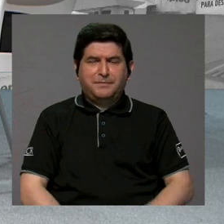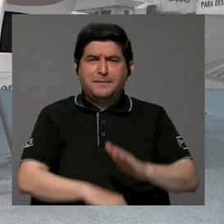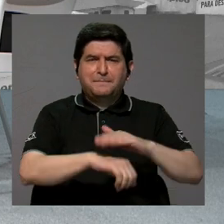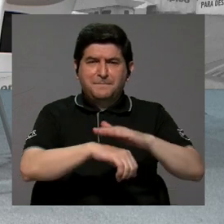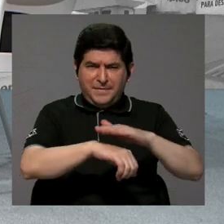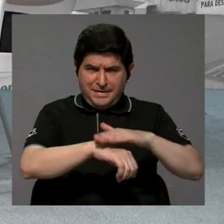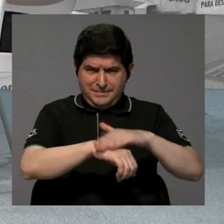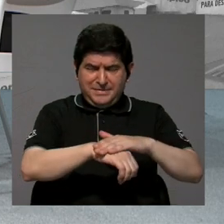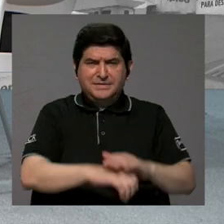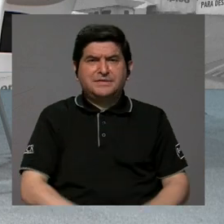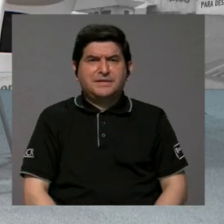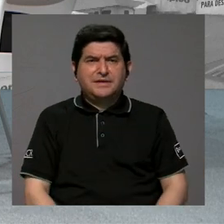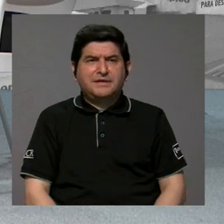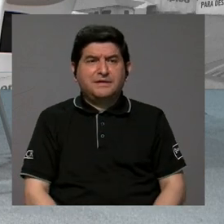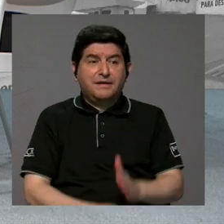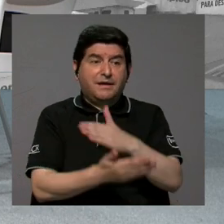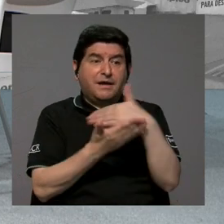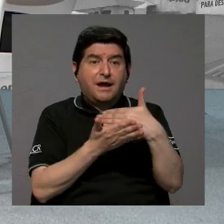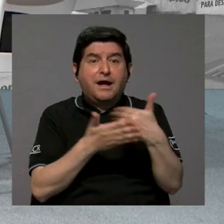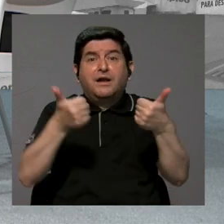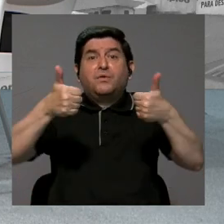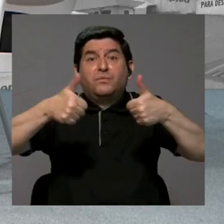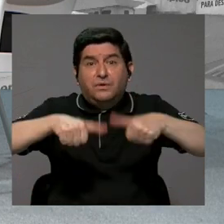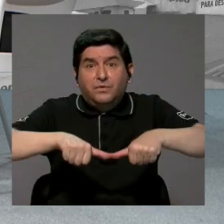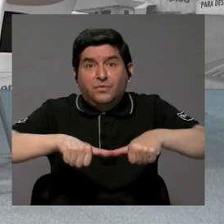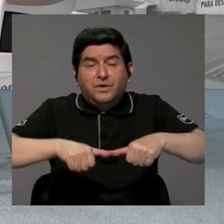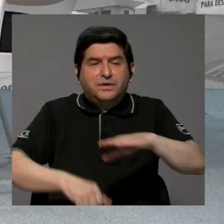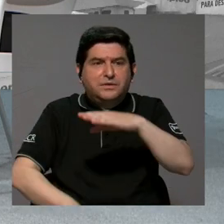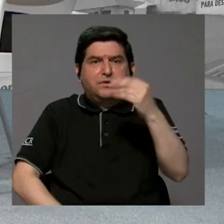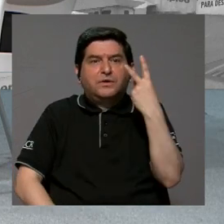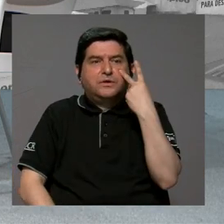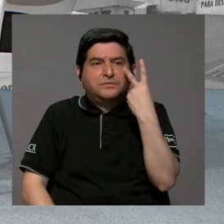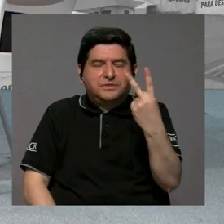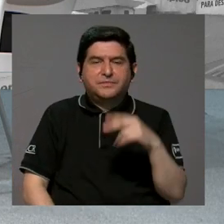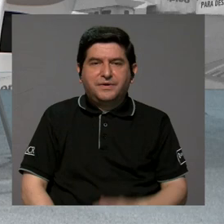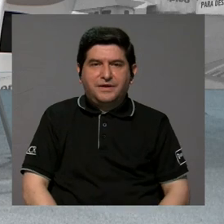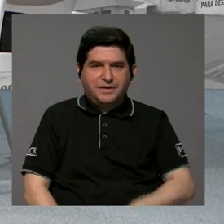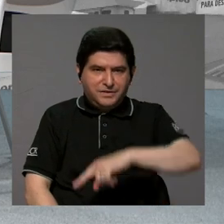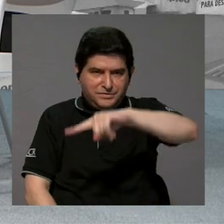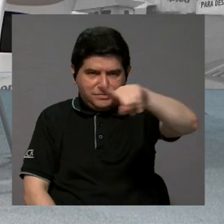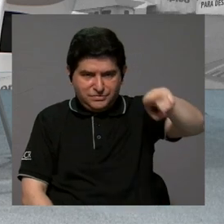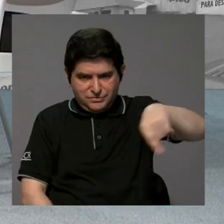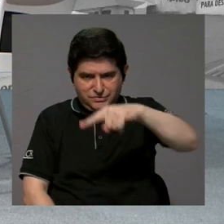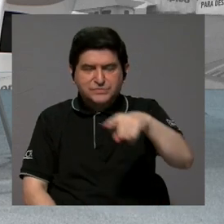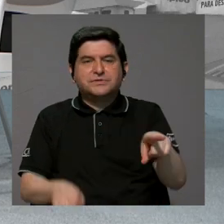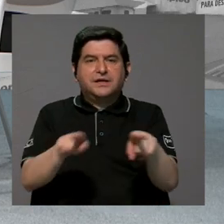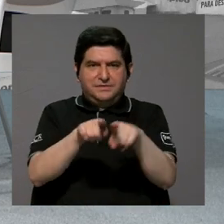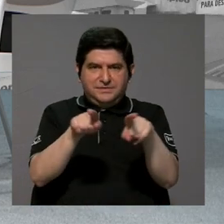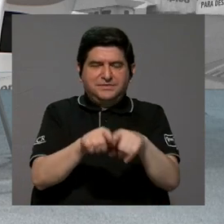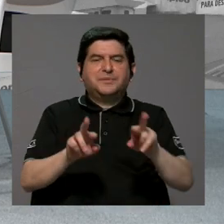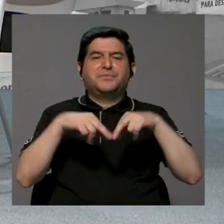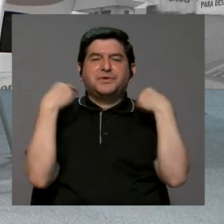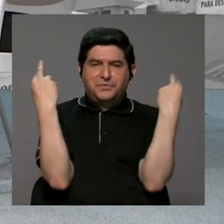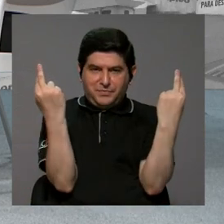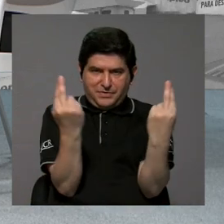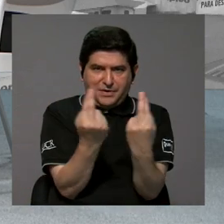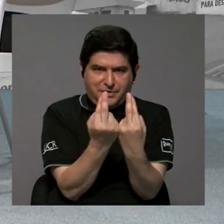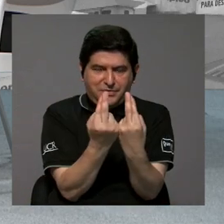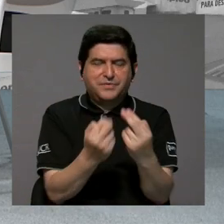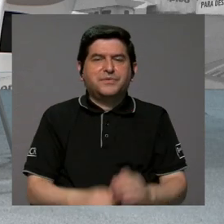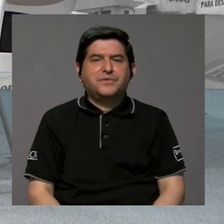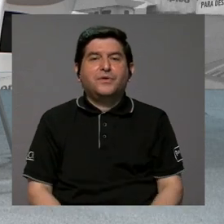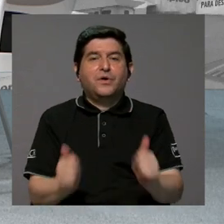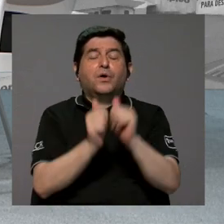para ver si llegan a algún consenso y para ver si ustedes también logran reunirse